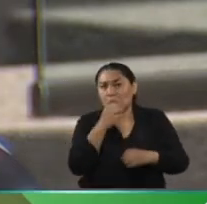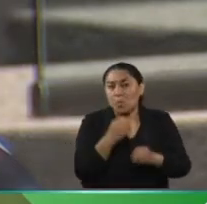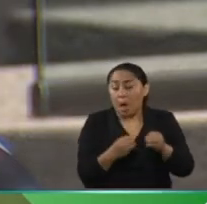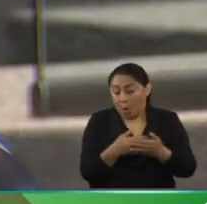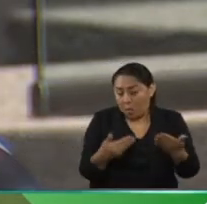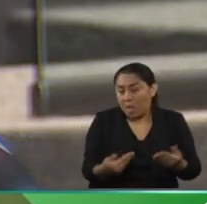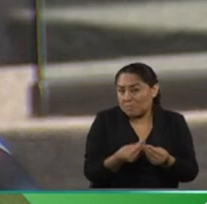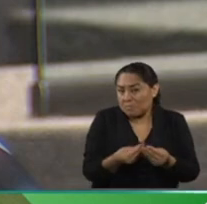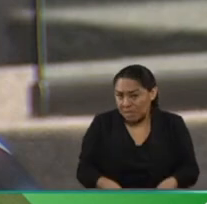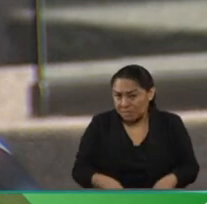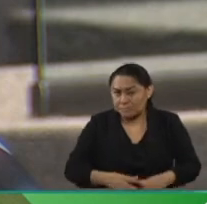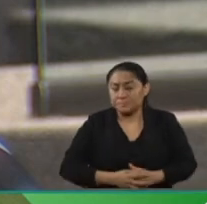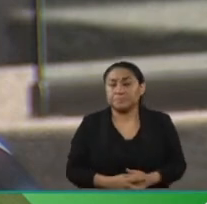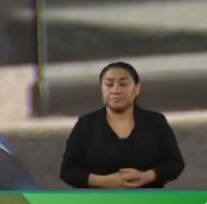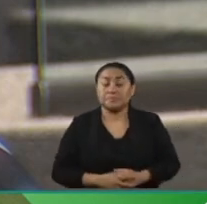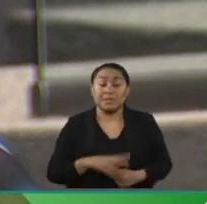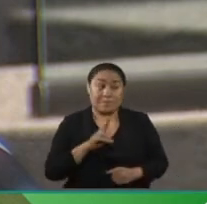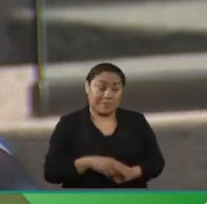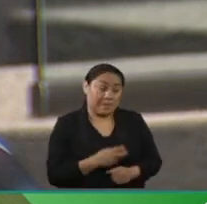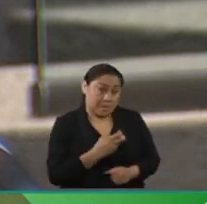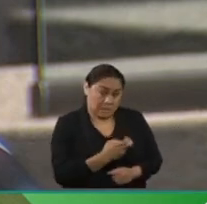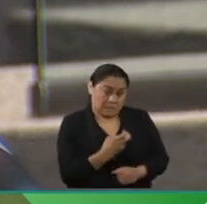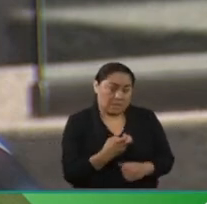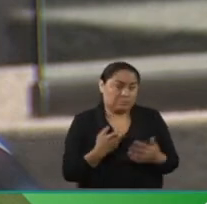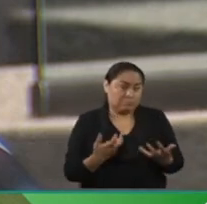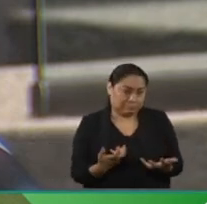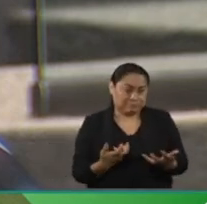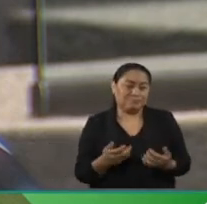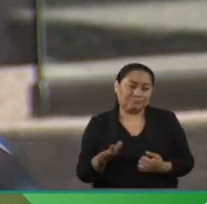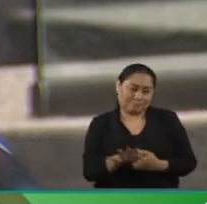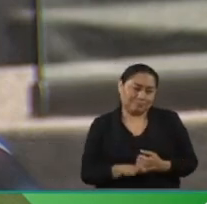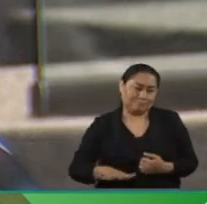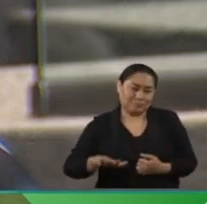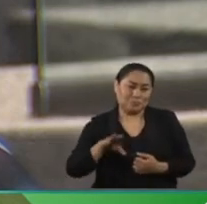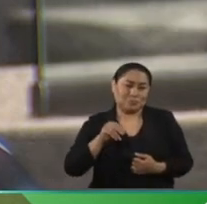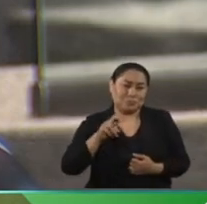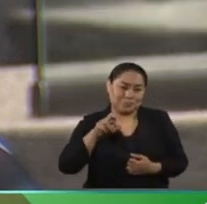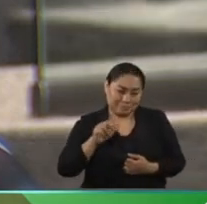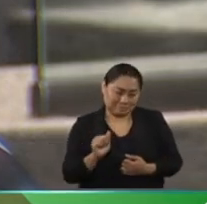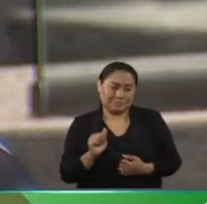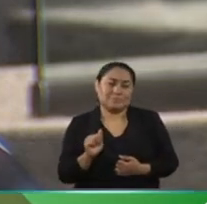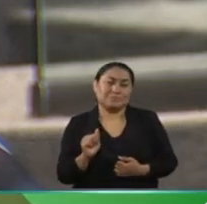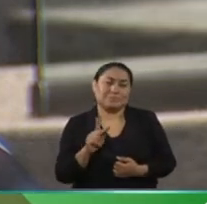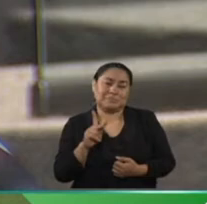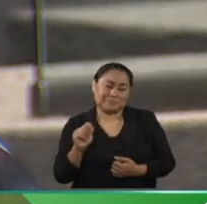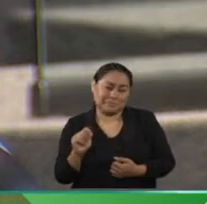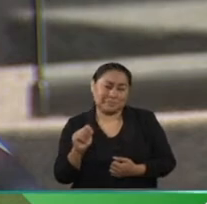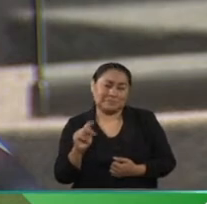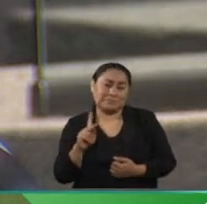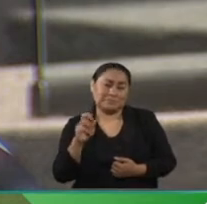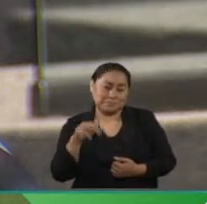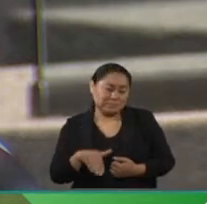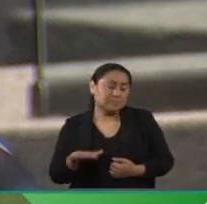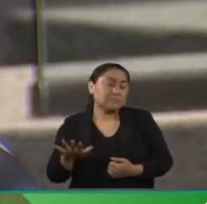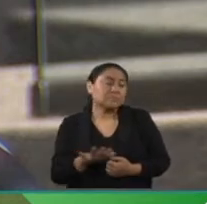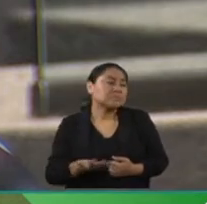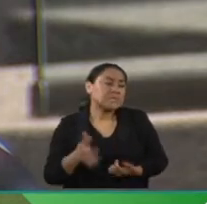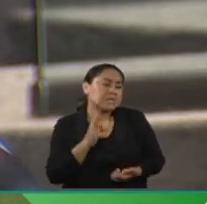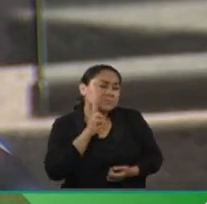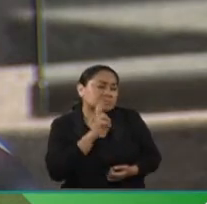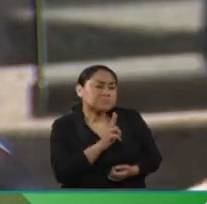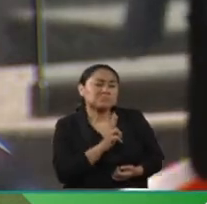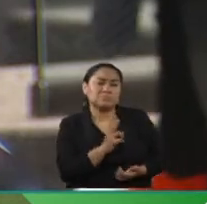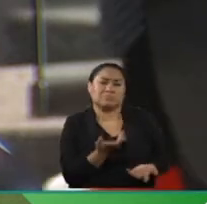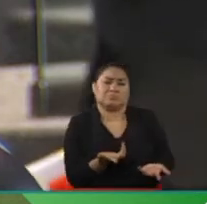Justicia Este es el valor que para el oficialismo representa el mérito la